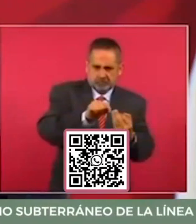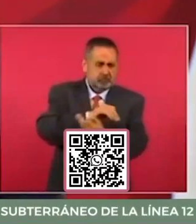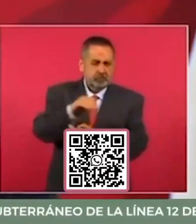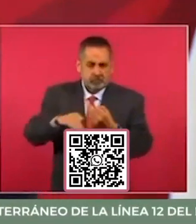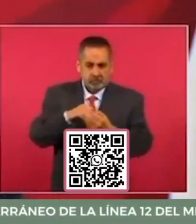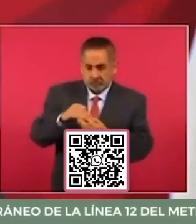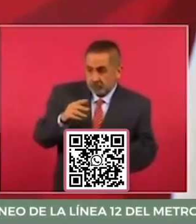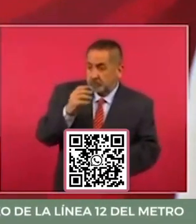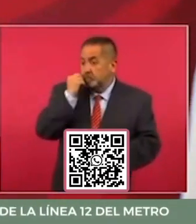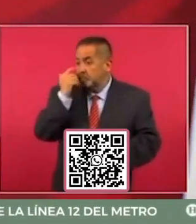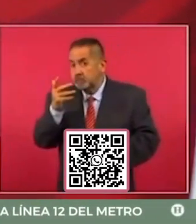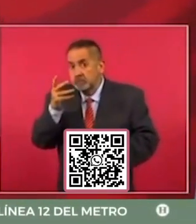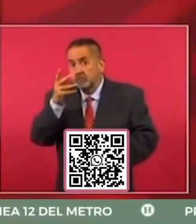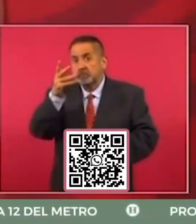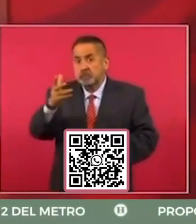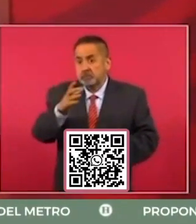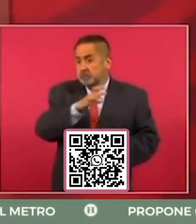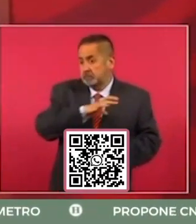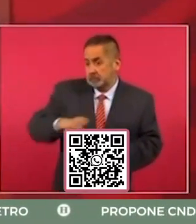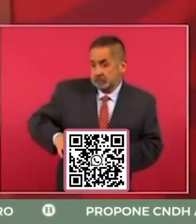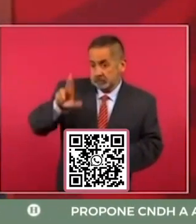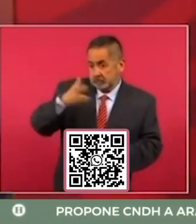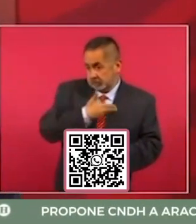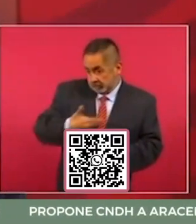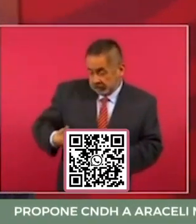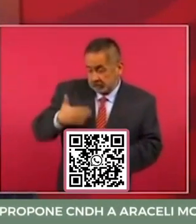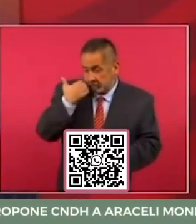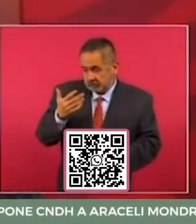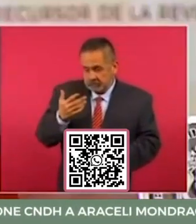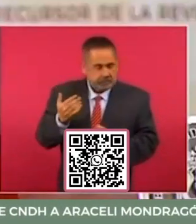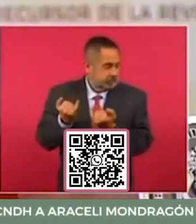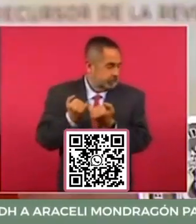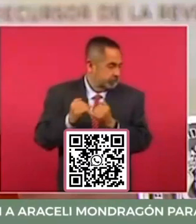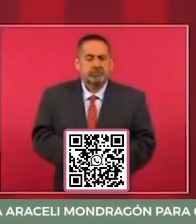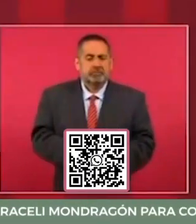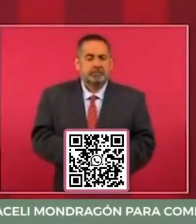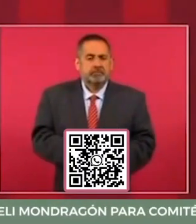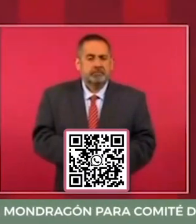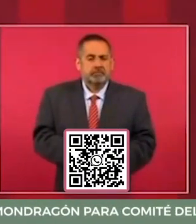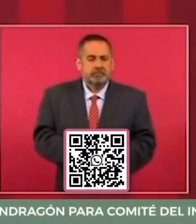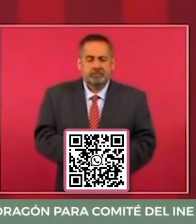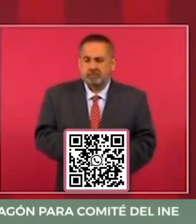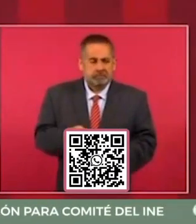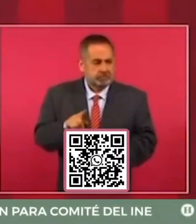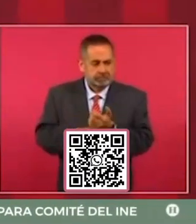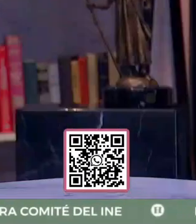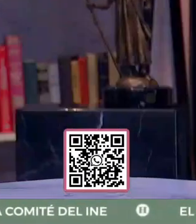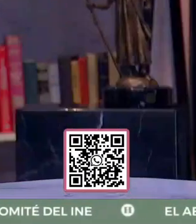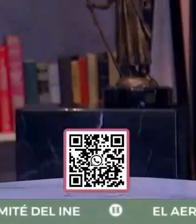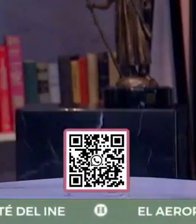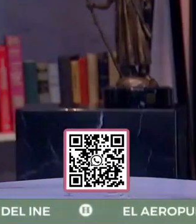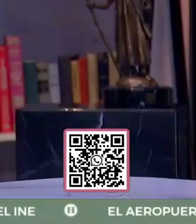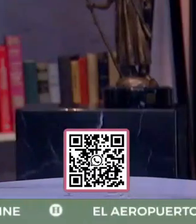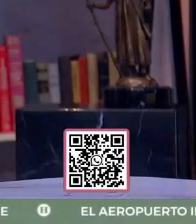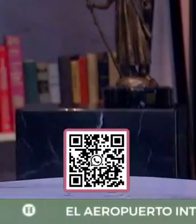aspiran de nuestro movimiento son de primera.